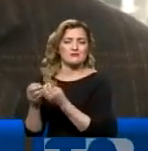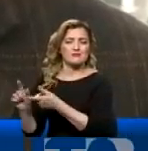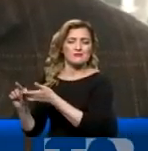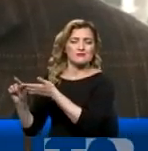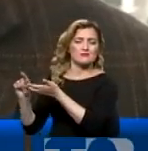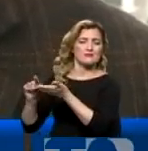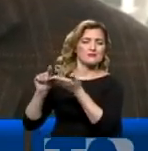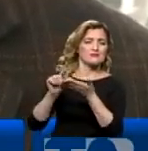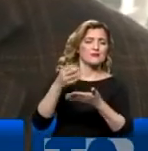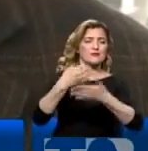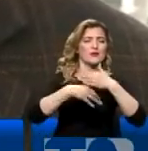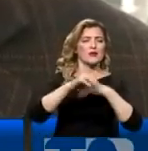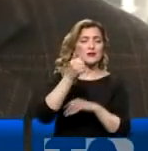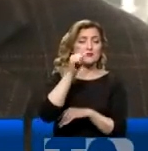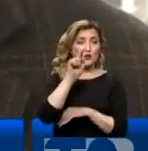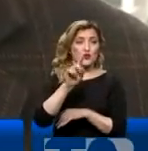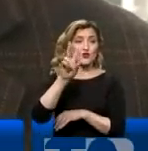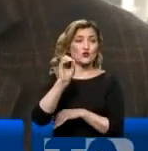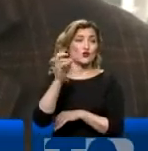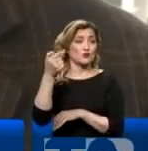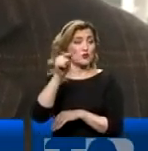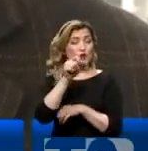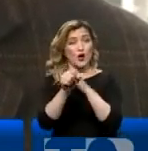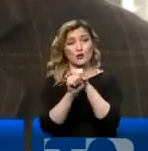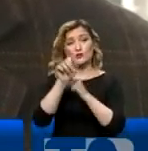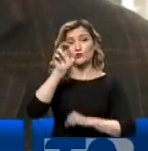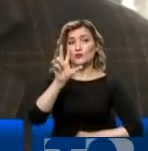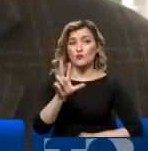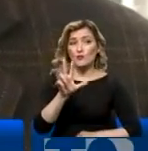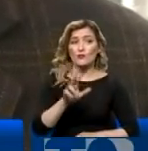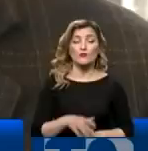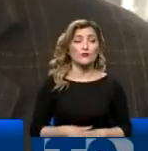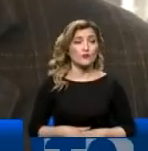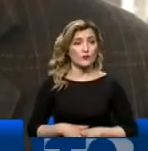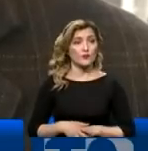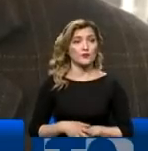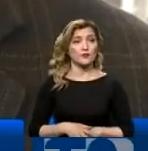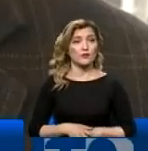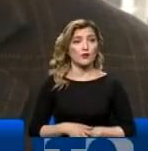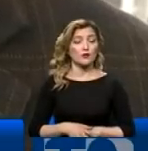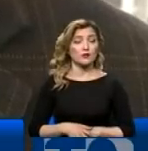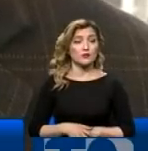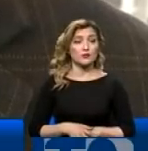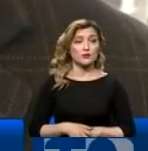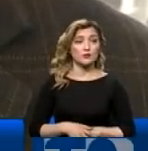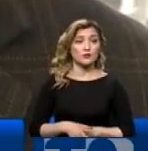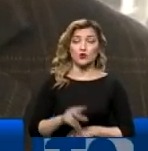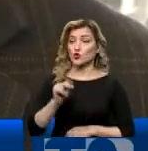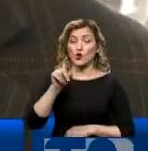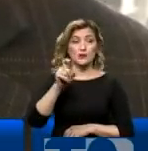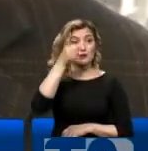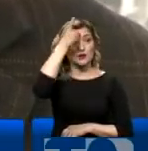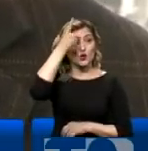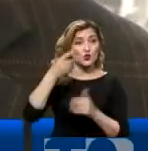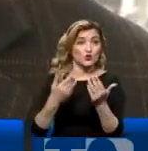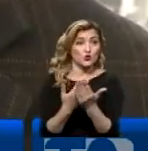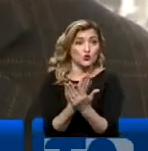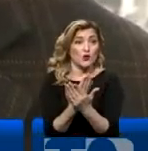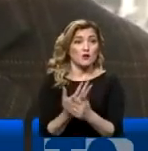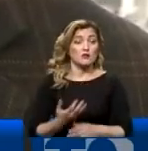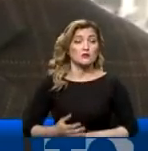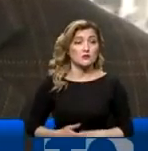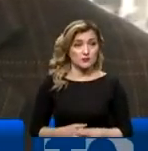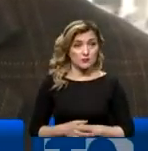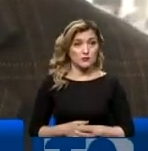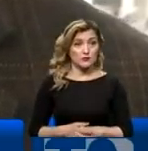era 10.200 millones en 3 años. En ese sentido, no habría necesidad de nueva deuda aparte de la